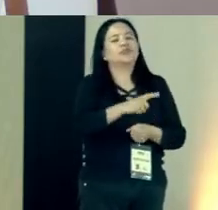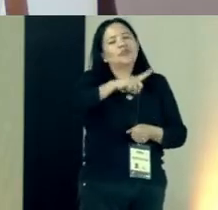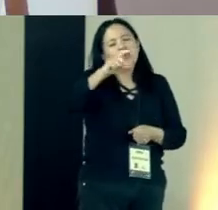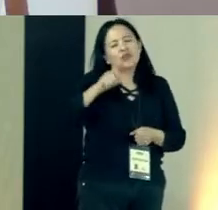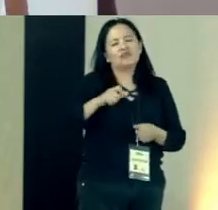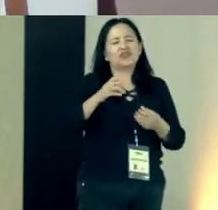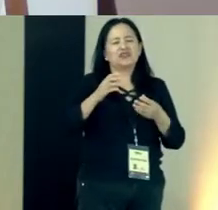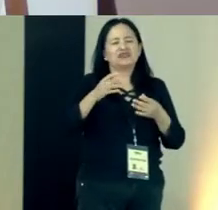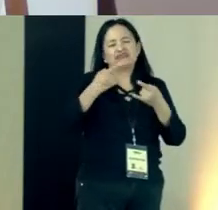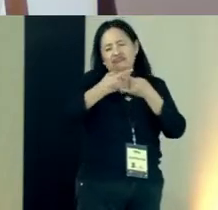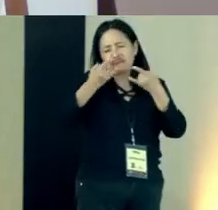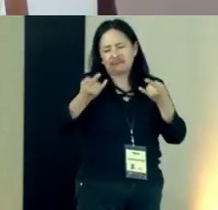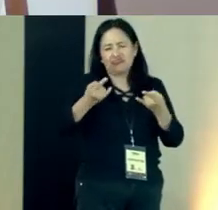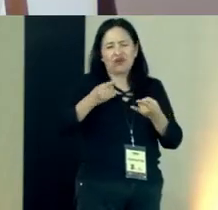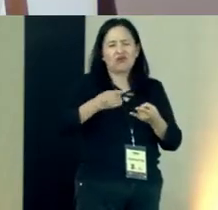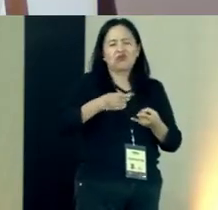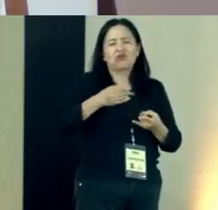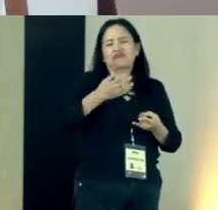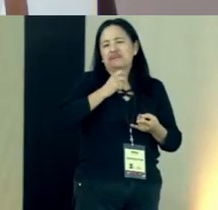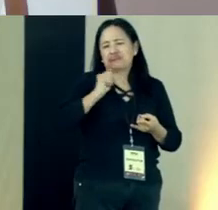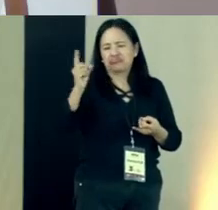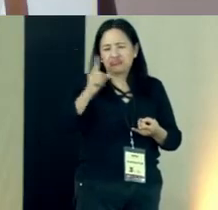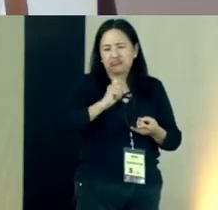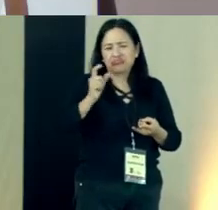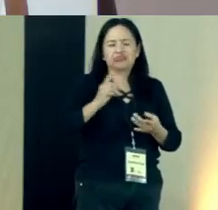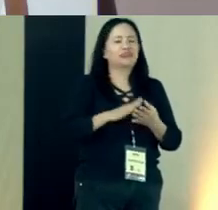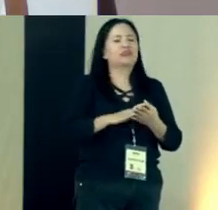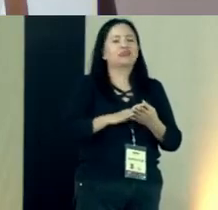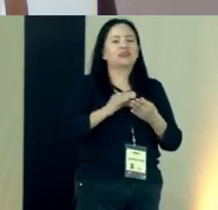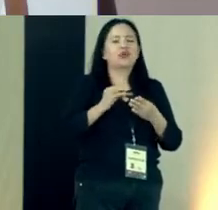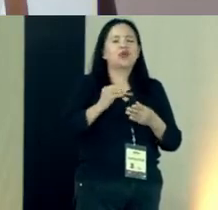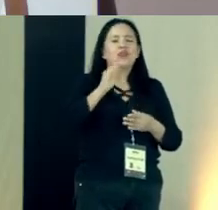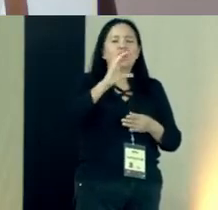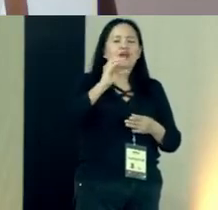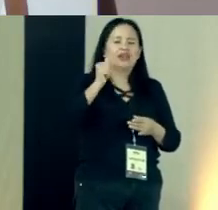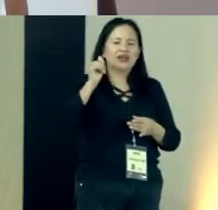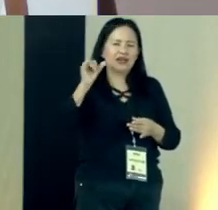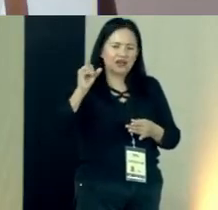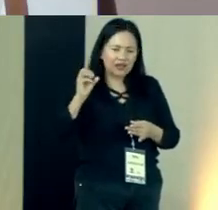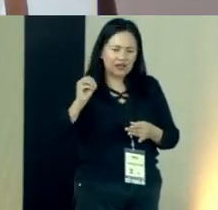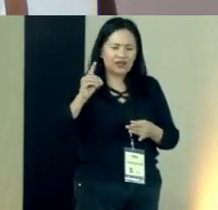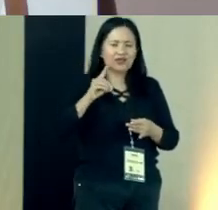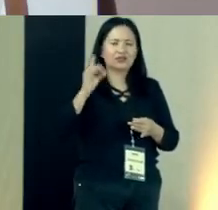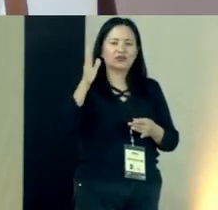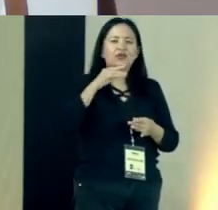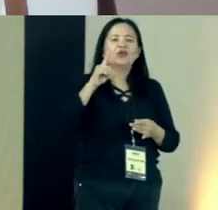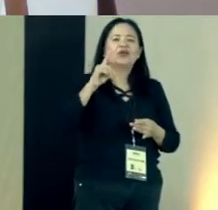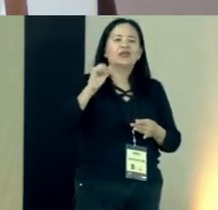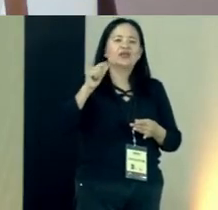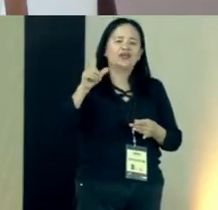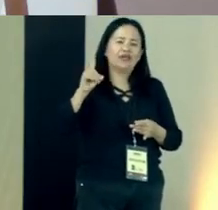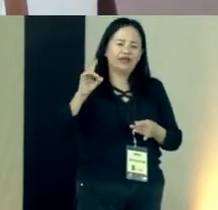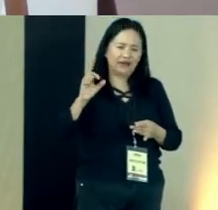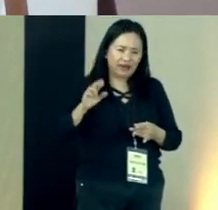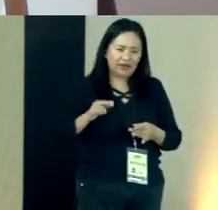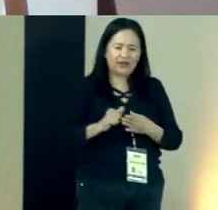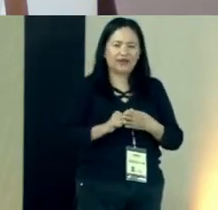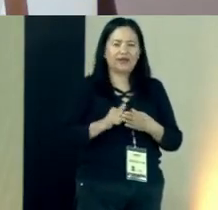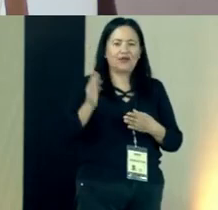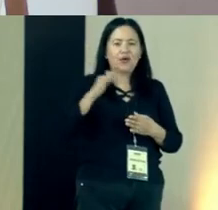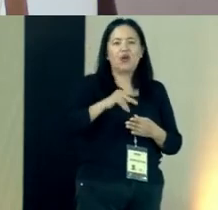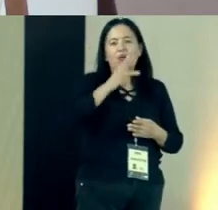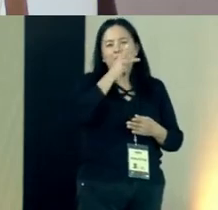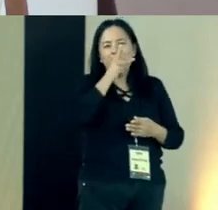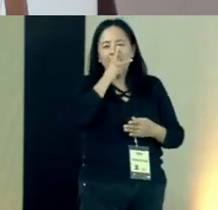que pueden encontrar en otras antologías, que se llaman El caso de la vara y El dolorosísimo padre contra madre, que habla